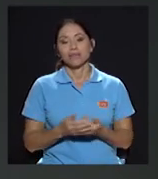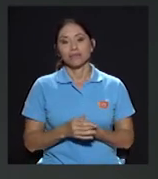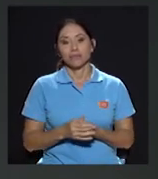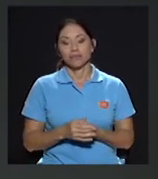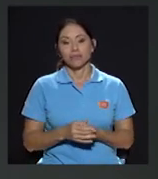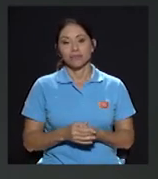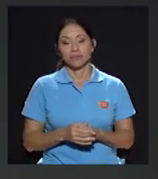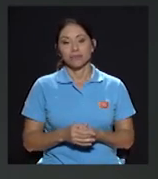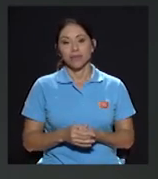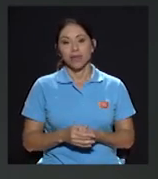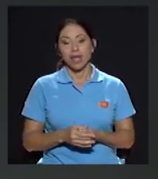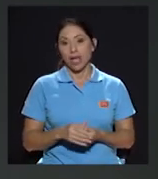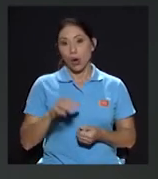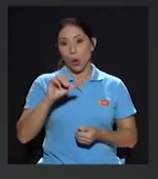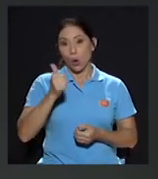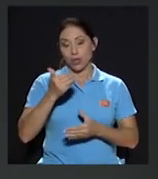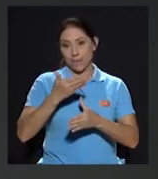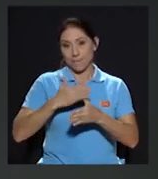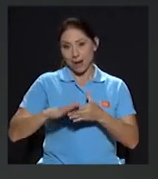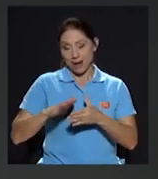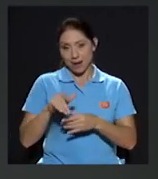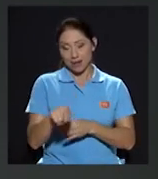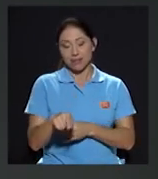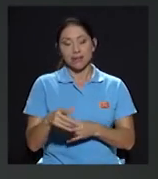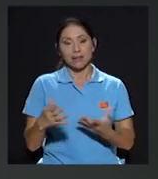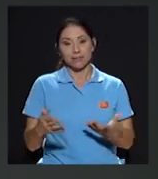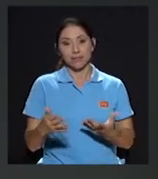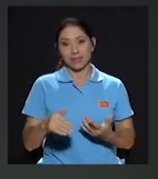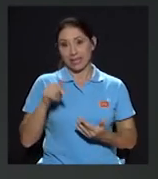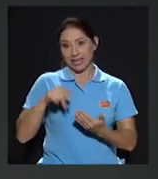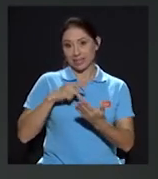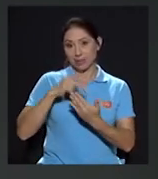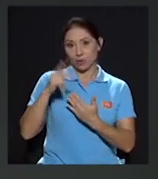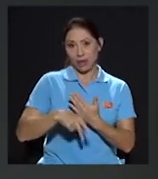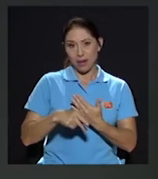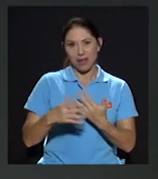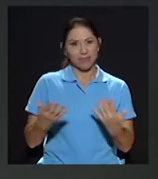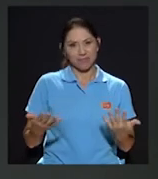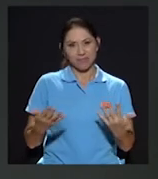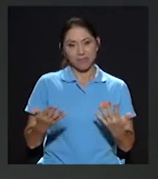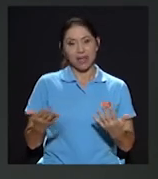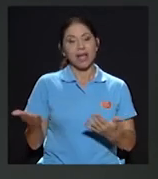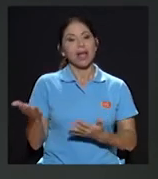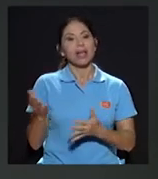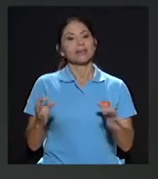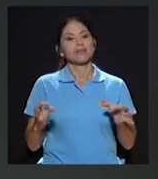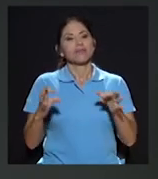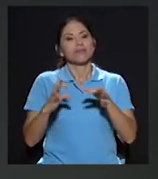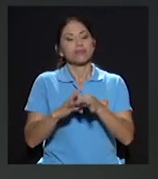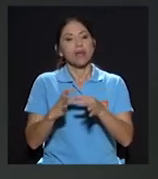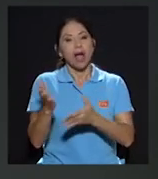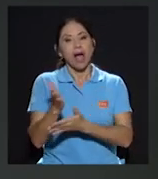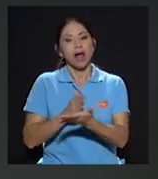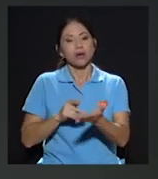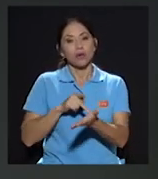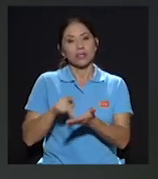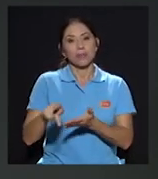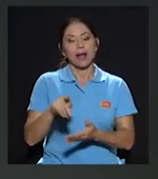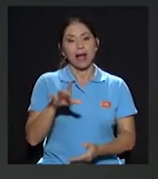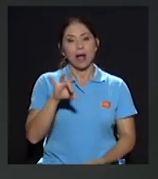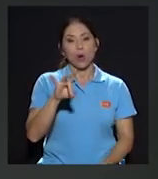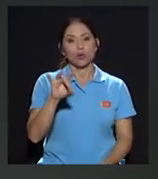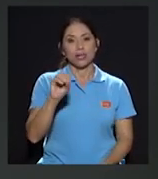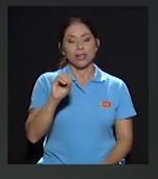la otra parte de este programa se refiere a algo que paga que se paga el 80 por